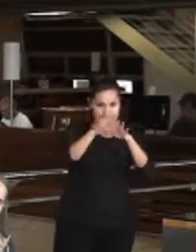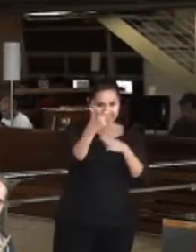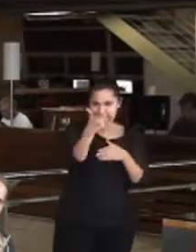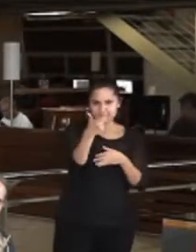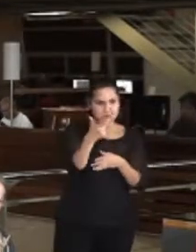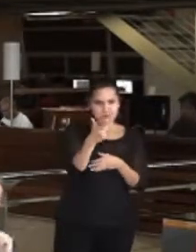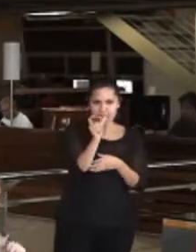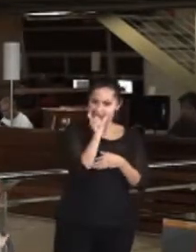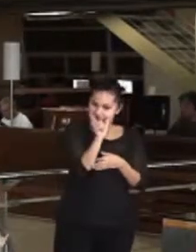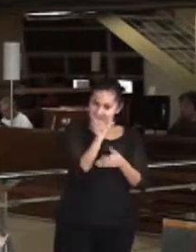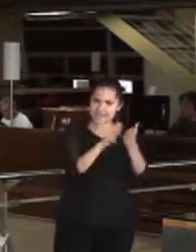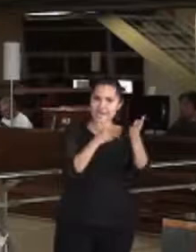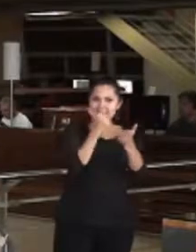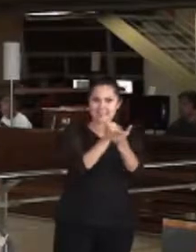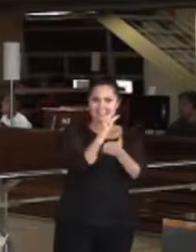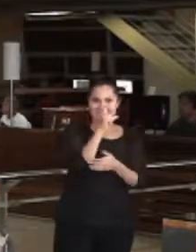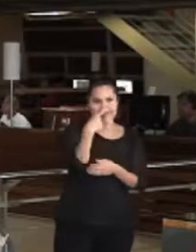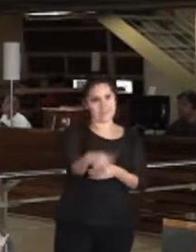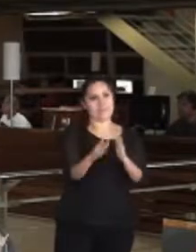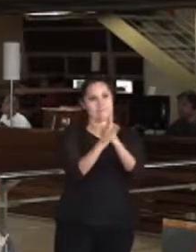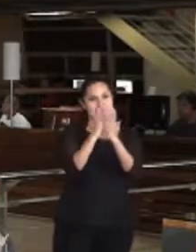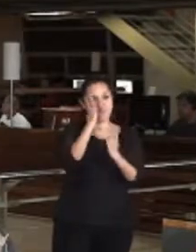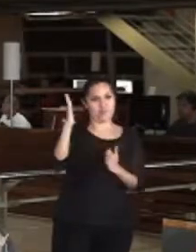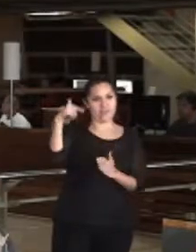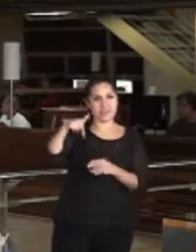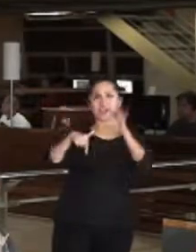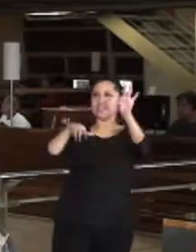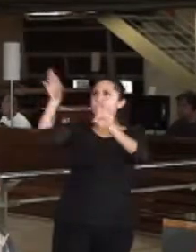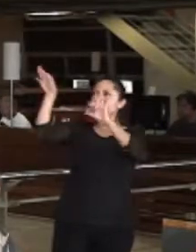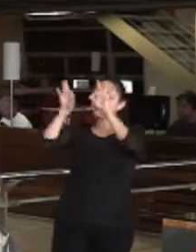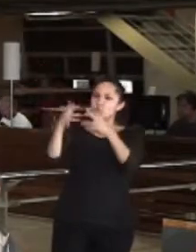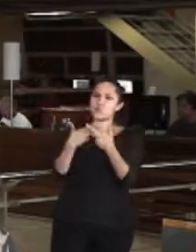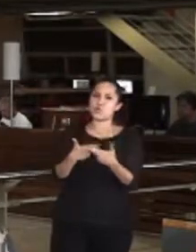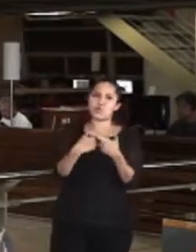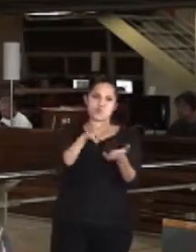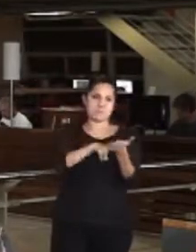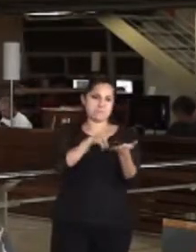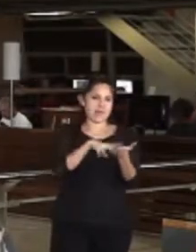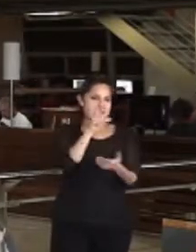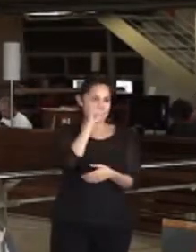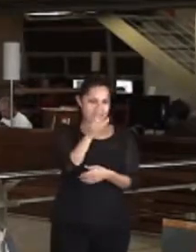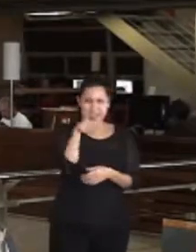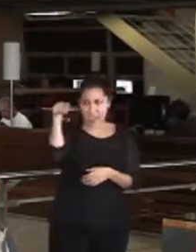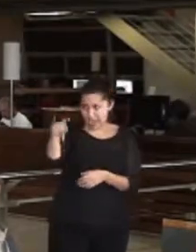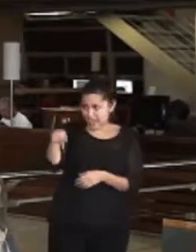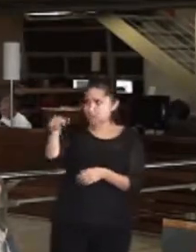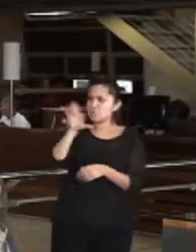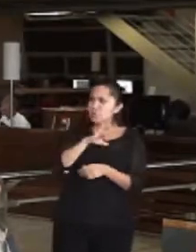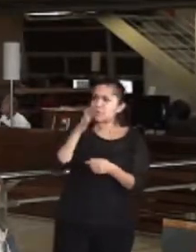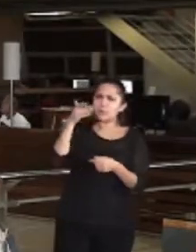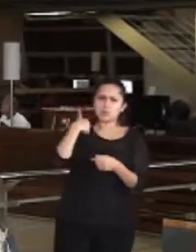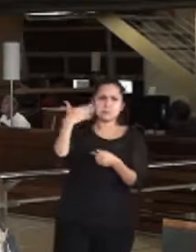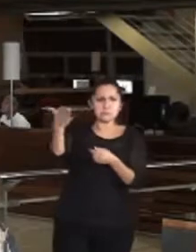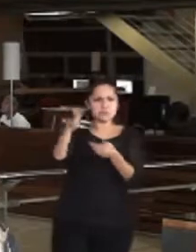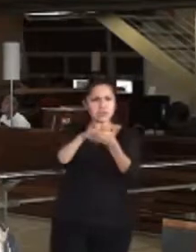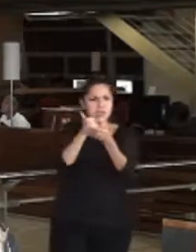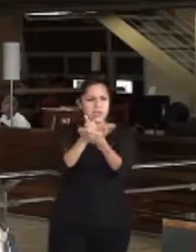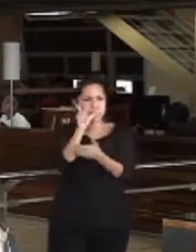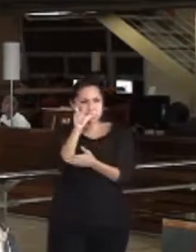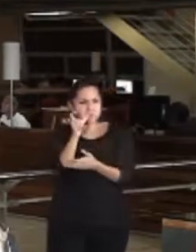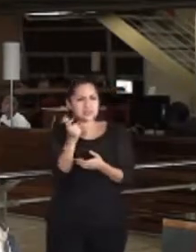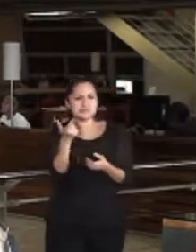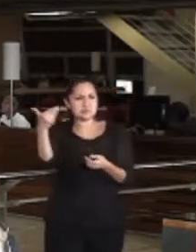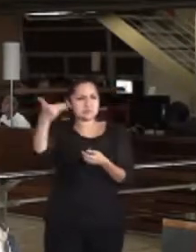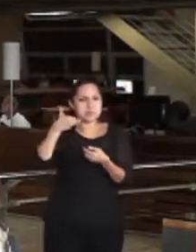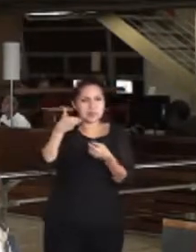caso la credencial de es gratuita los requisitos son mínimos y estamos todos invitados a pertenecer de una manera más